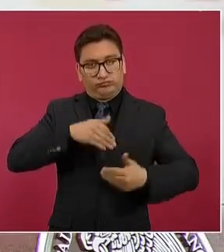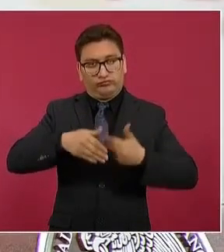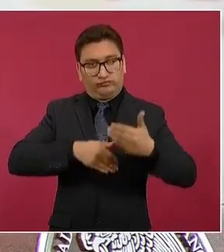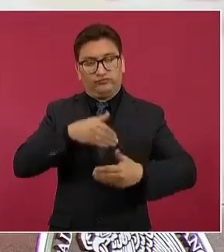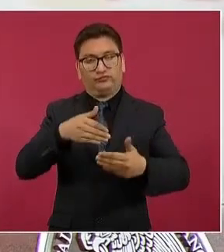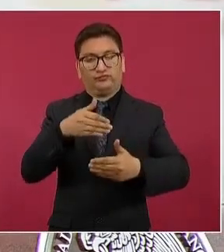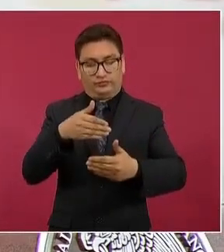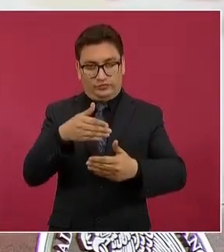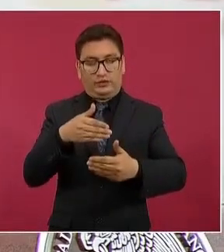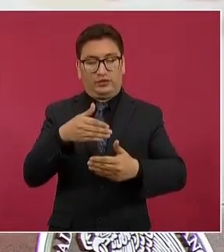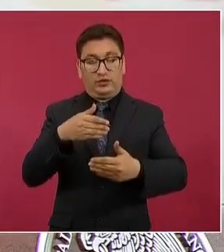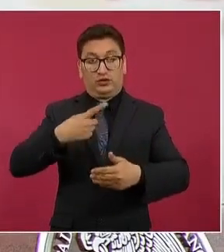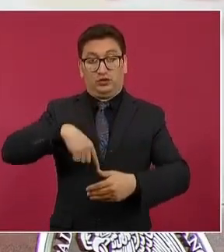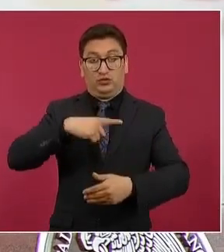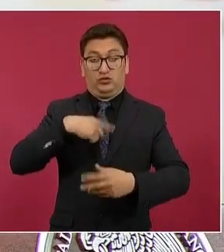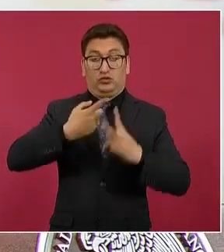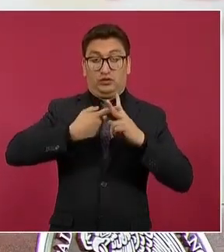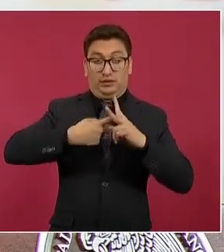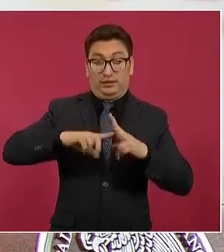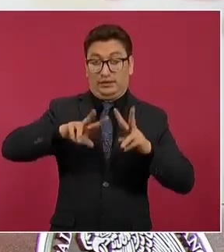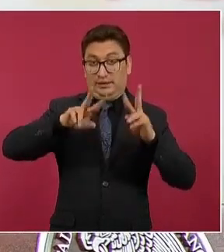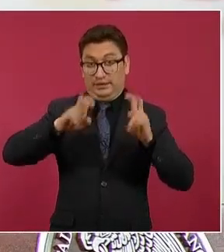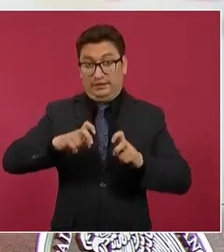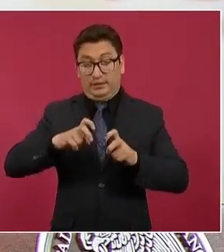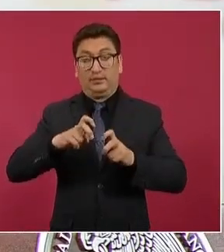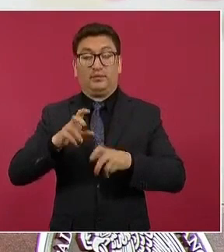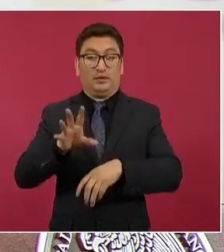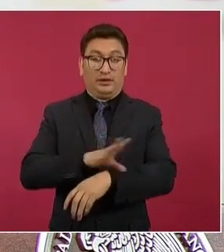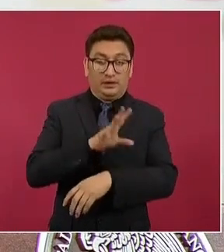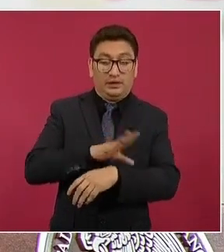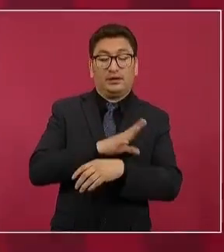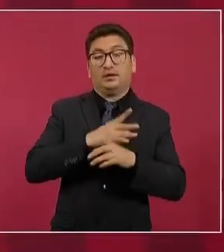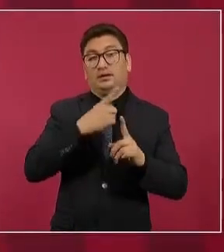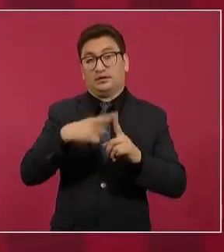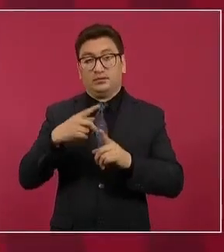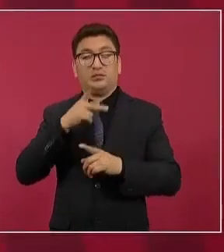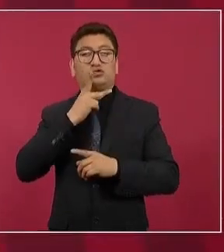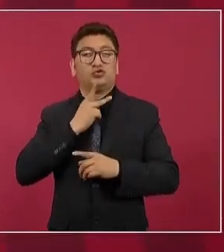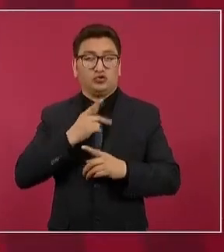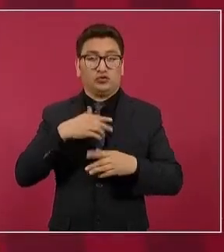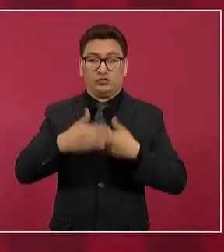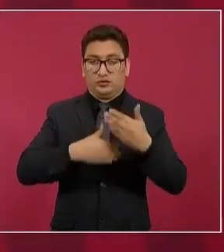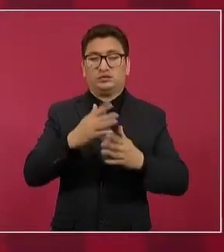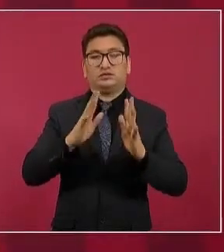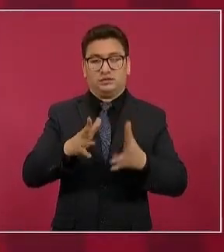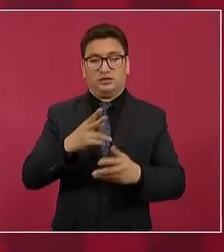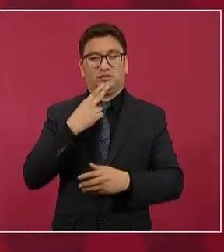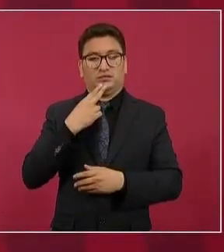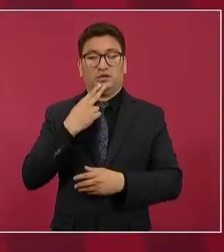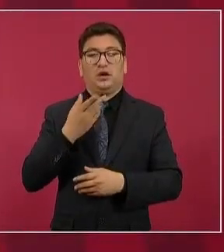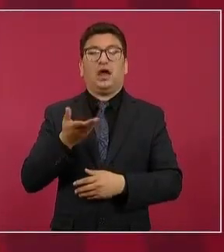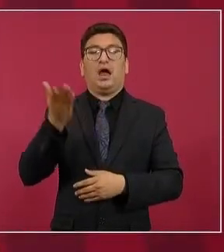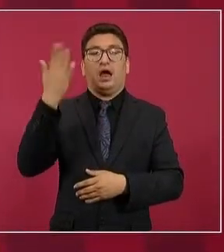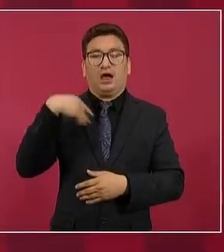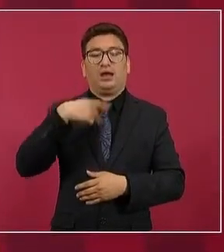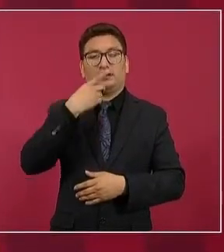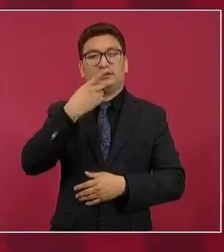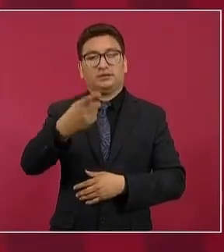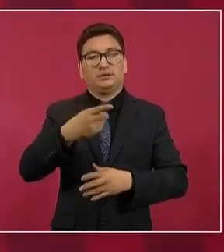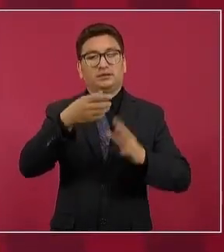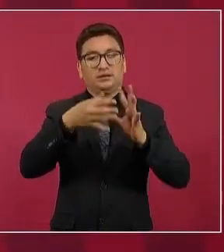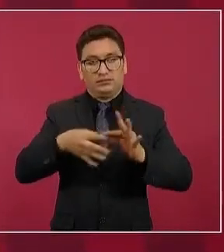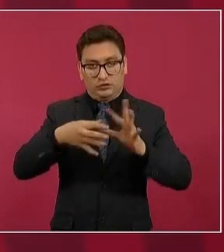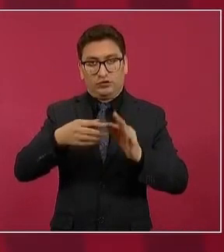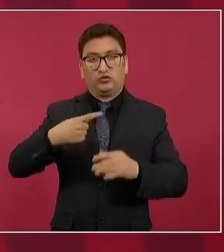energética que iniciamos. Les hablaba yo de que el habernos metido